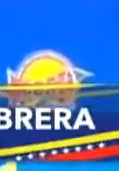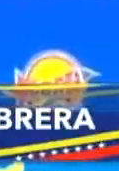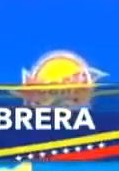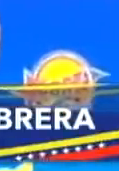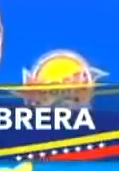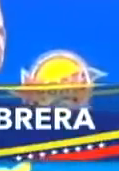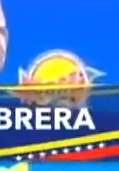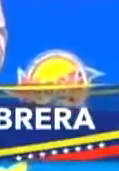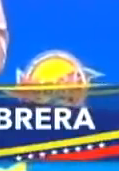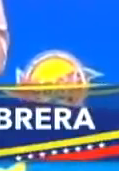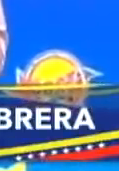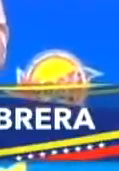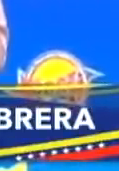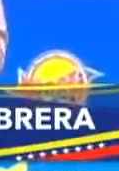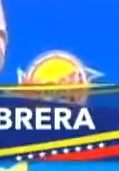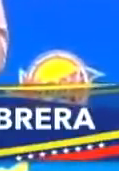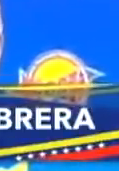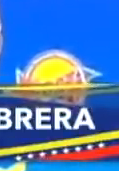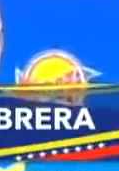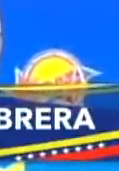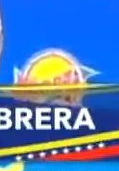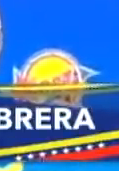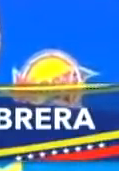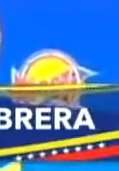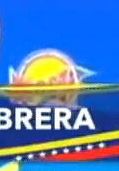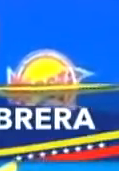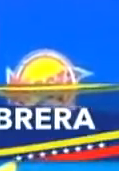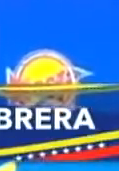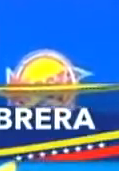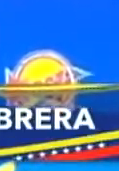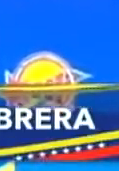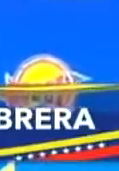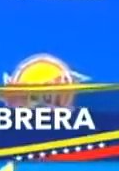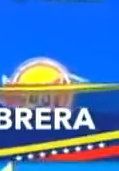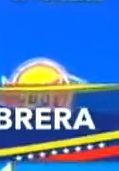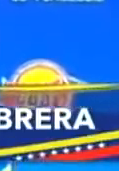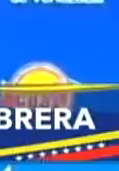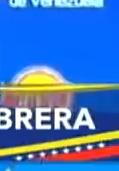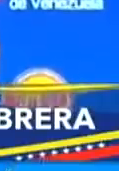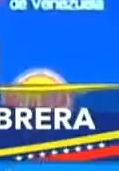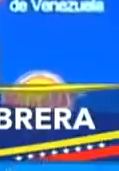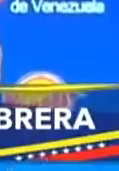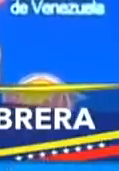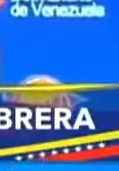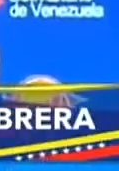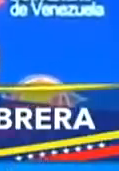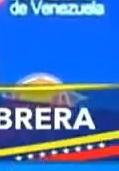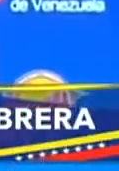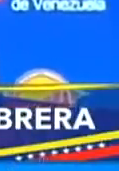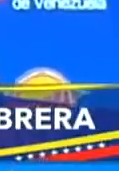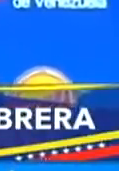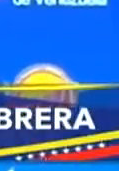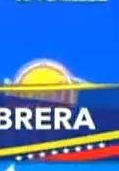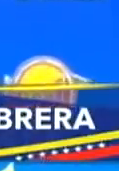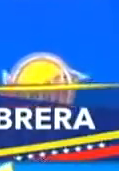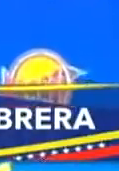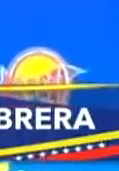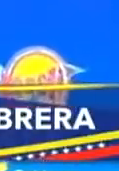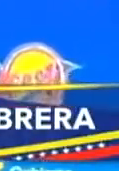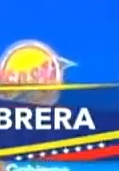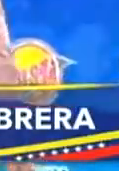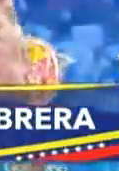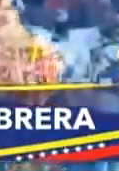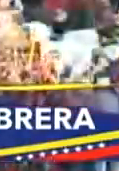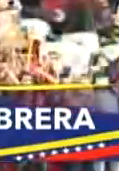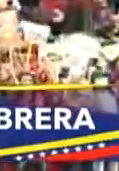pueden escuchar ustedes el ambiente que se vive desde el poliedro de caracas en este gran recibimiento de